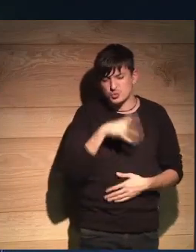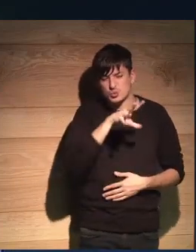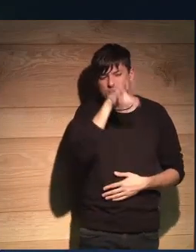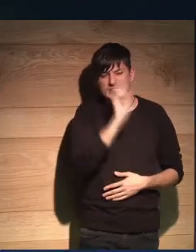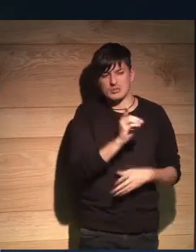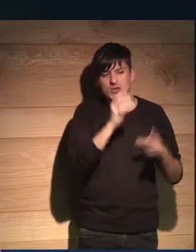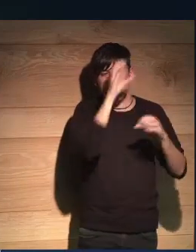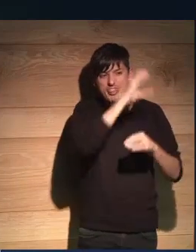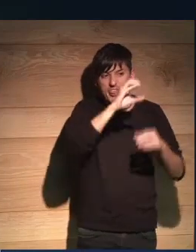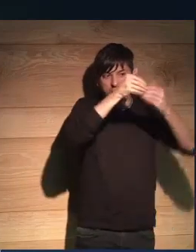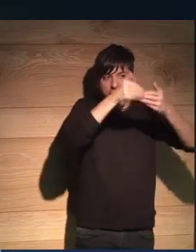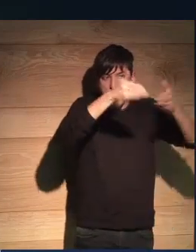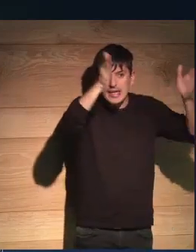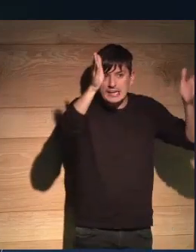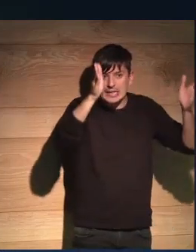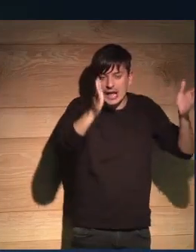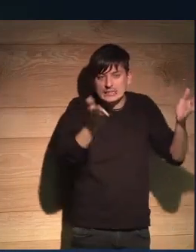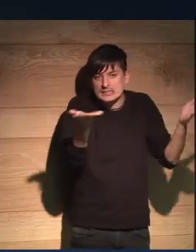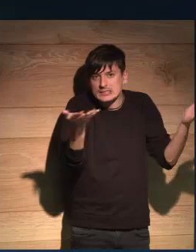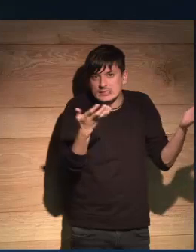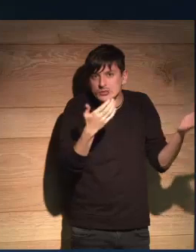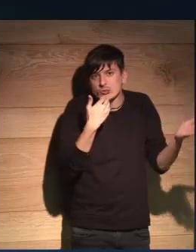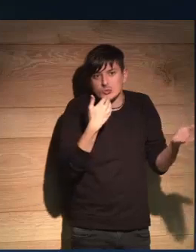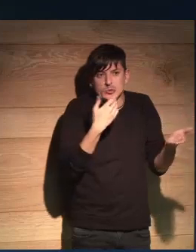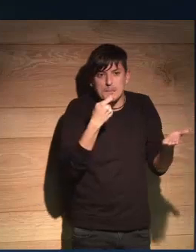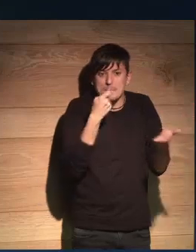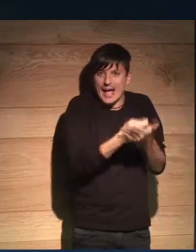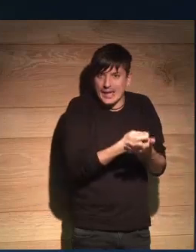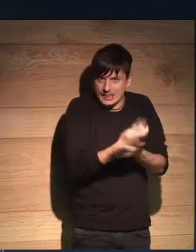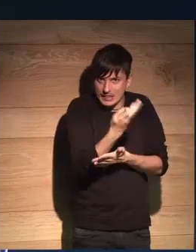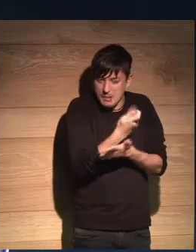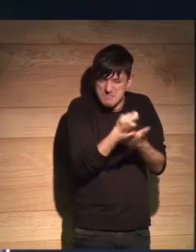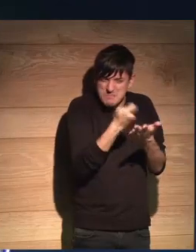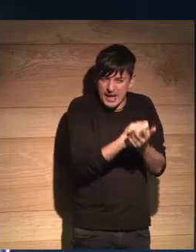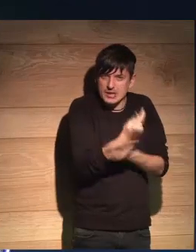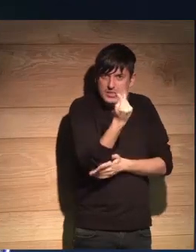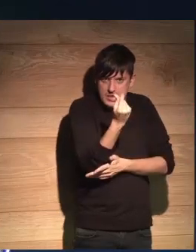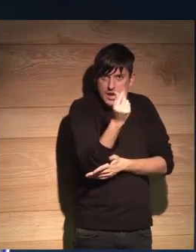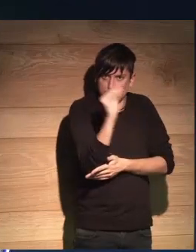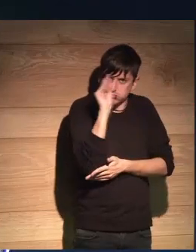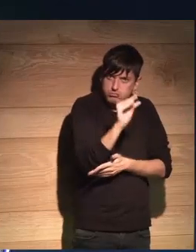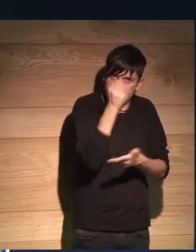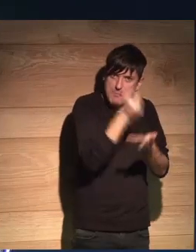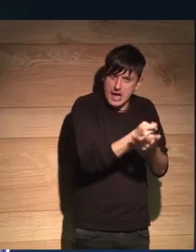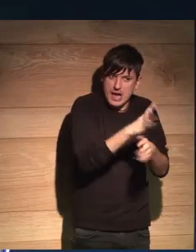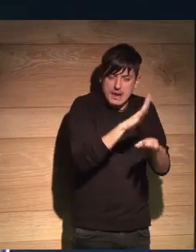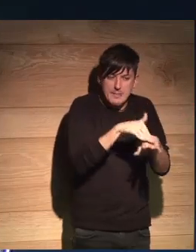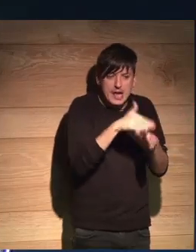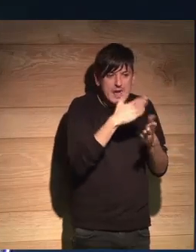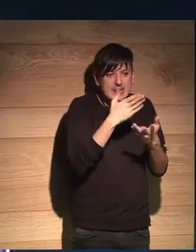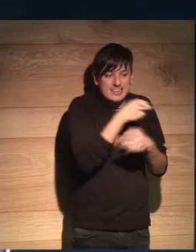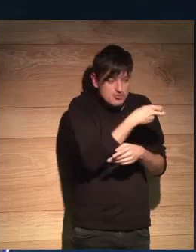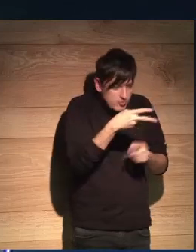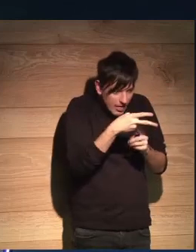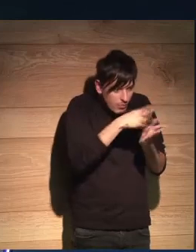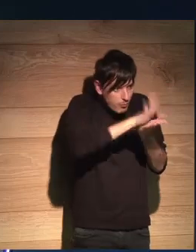entiendo la ciencia en abierto como pagar, porque hay que pagar una pasta muy considerable para publicar tus